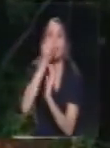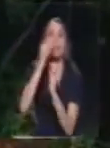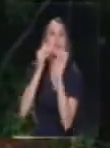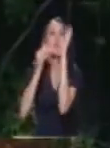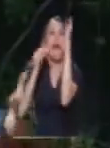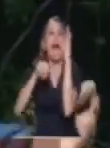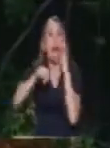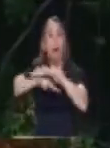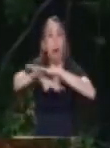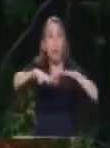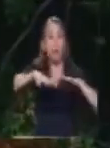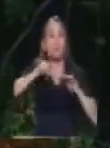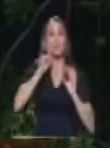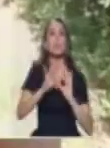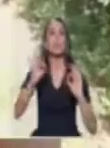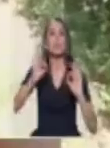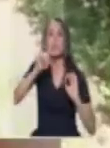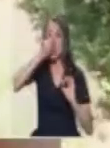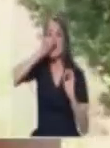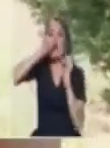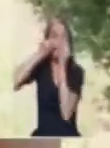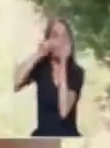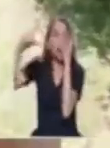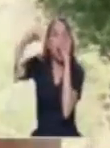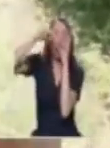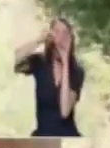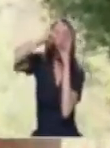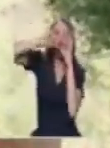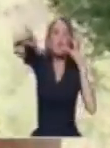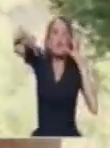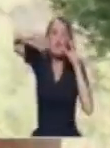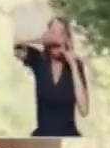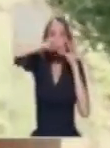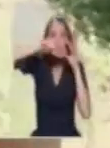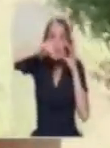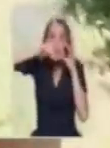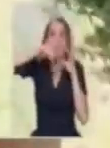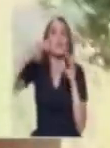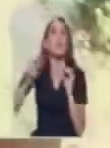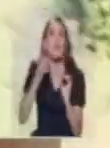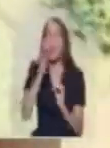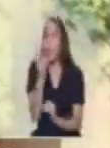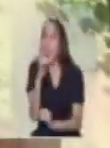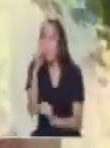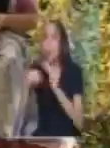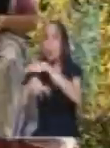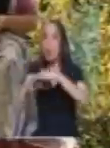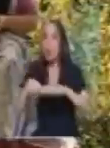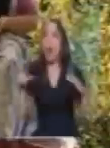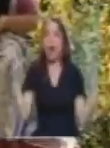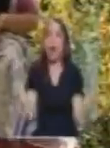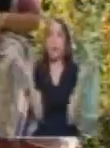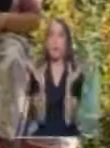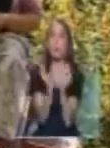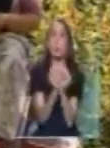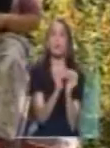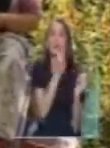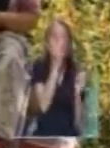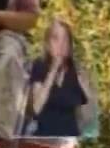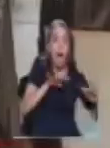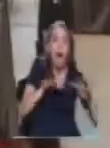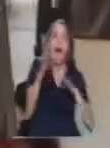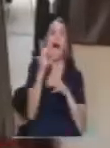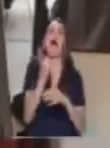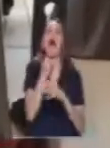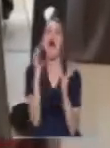rojo Juan Fernández, que está en peligro de extinción. Claro, el trabajo de las isleñas contribuye a mantener el equilibrio en la flora y la fauna de